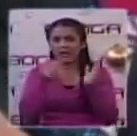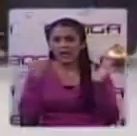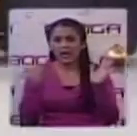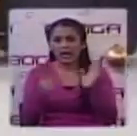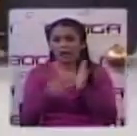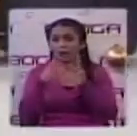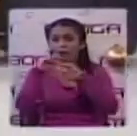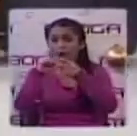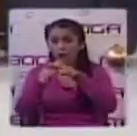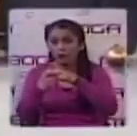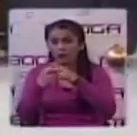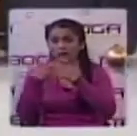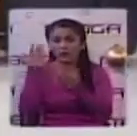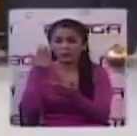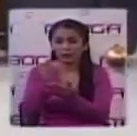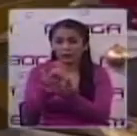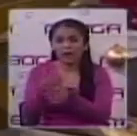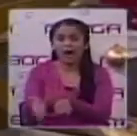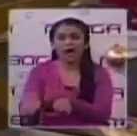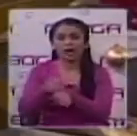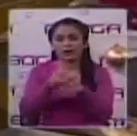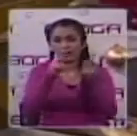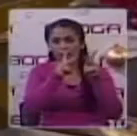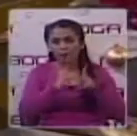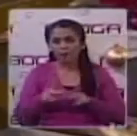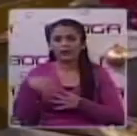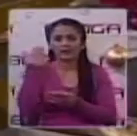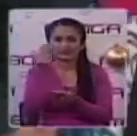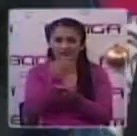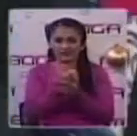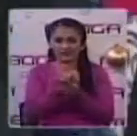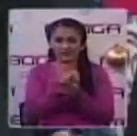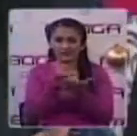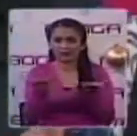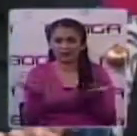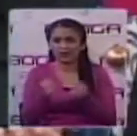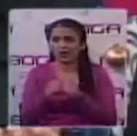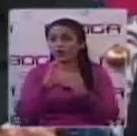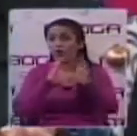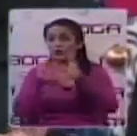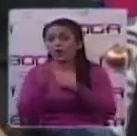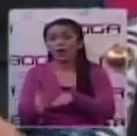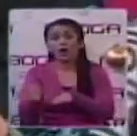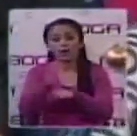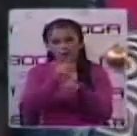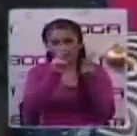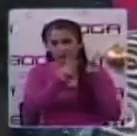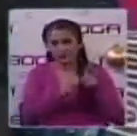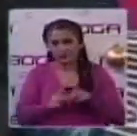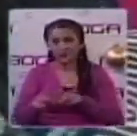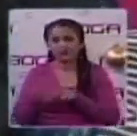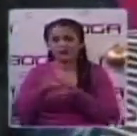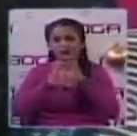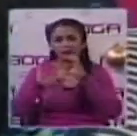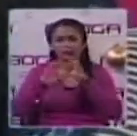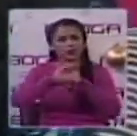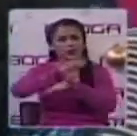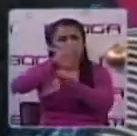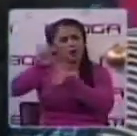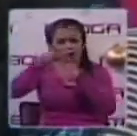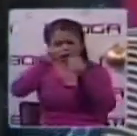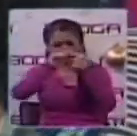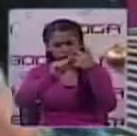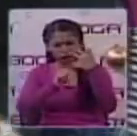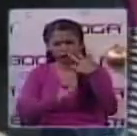tenemos un plan estratégico de la comunicación interna, tenemos que tener un plan estratégico de comunicación externa. Para todo tenemos que